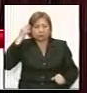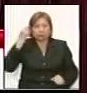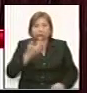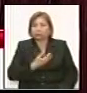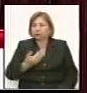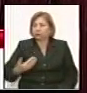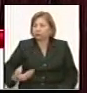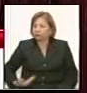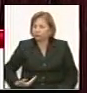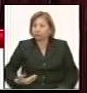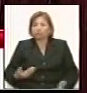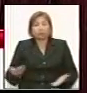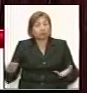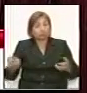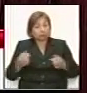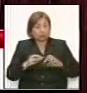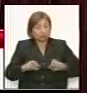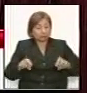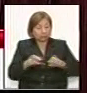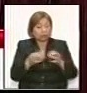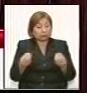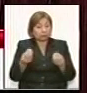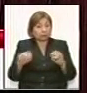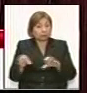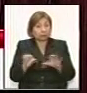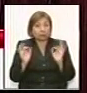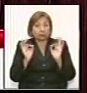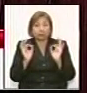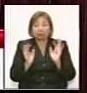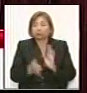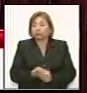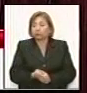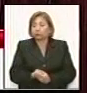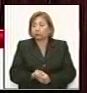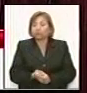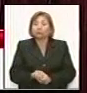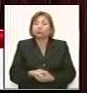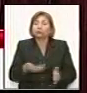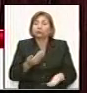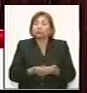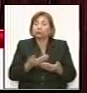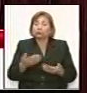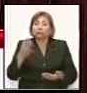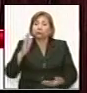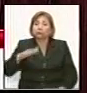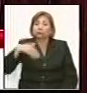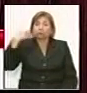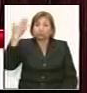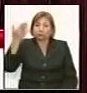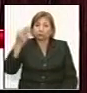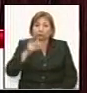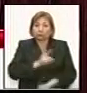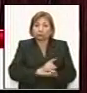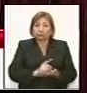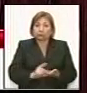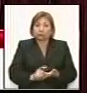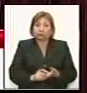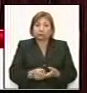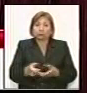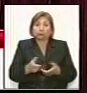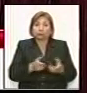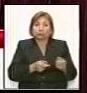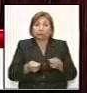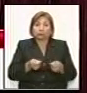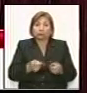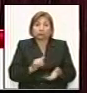gobernar el Parlamento. ¿Cómo lo hacemos? Es algo que empezaremos a ver a partir de la próxima semana que se reinicie la legislatura. Pero en fin,